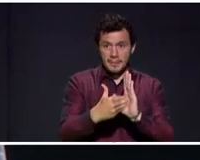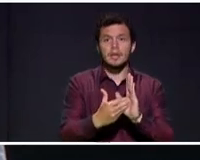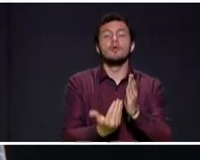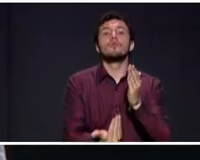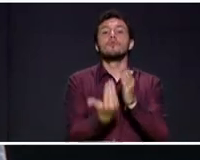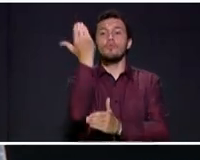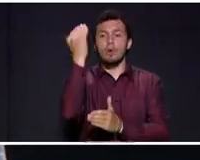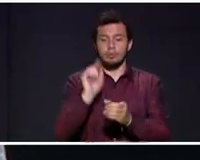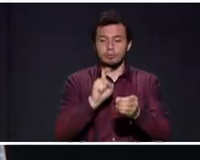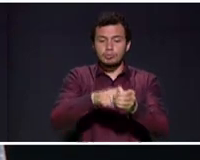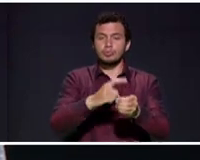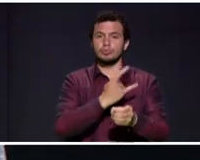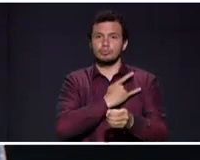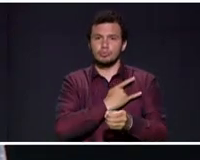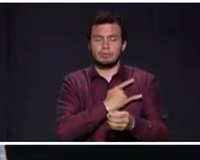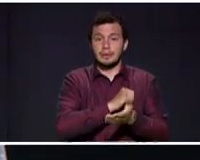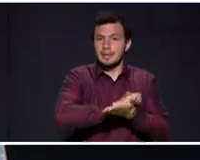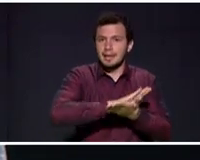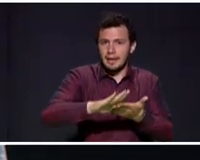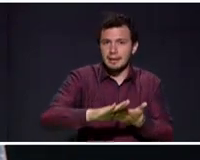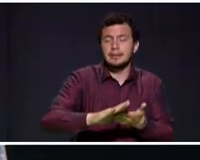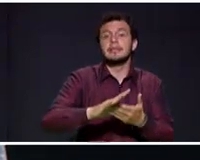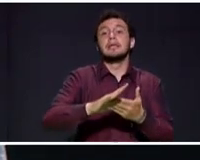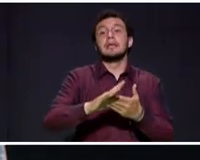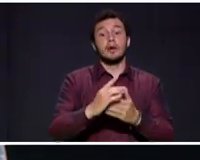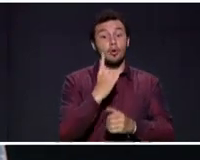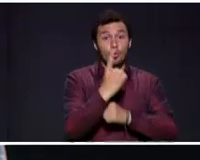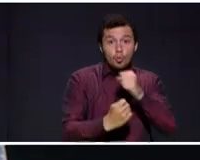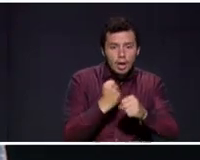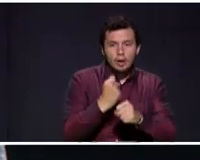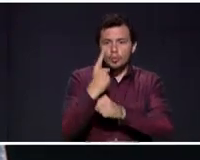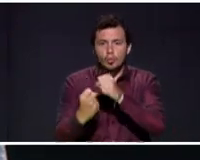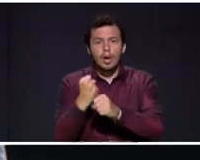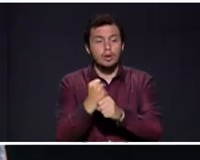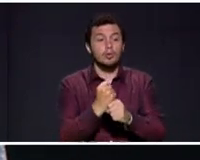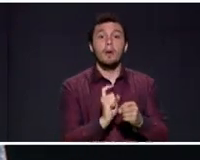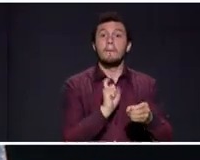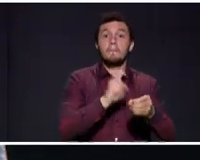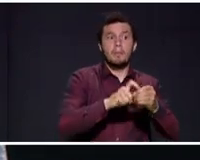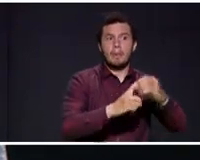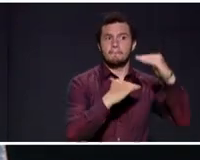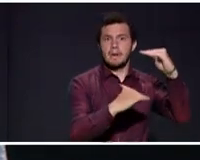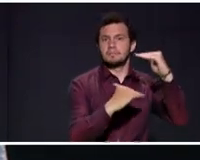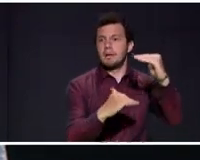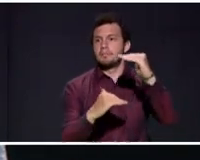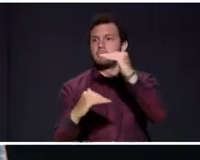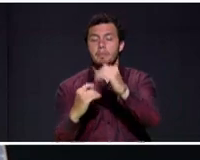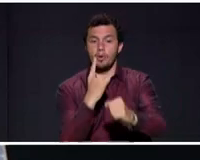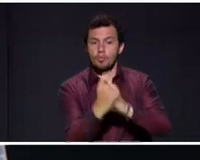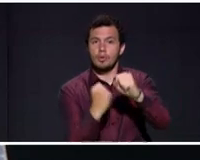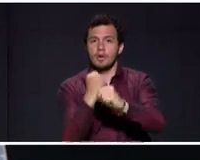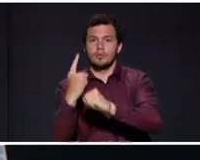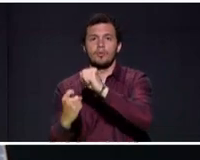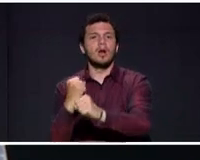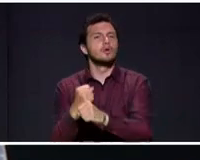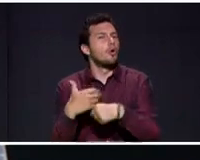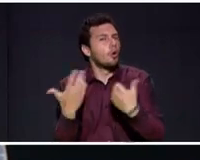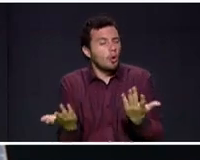17.000 nuevos cupos año tras año como lo vamos a hacer primero por supuesto con la universidad